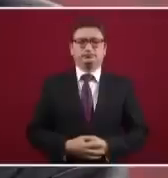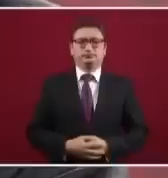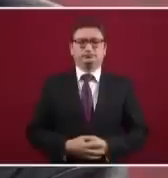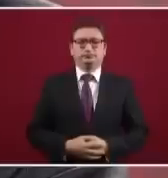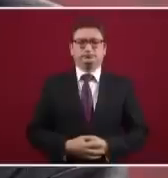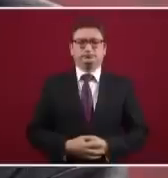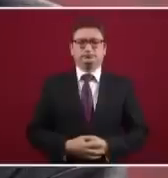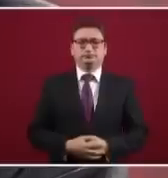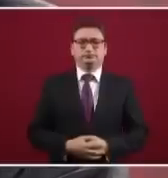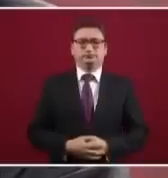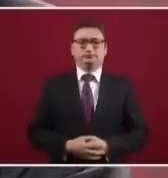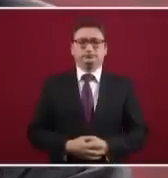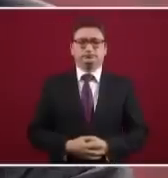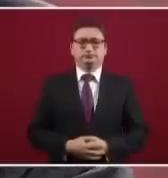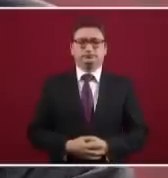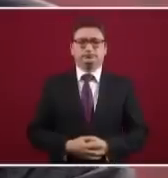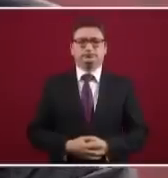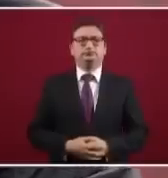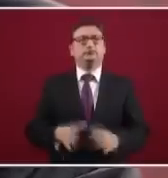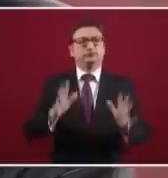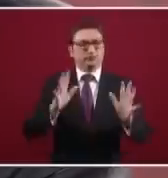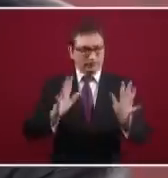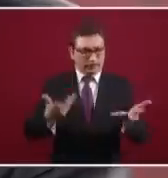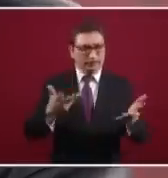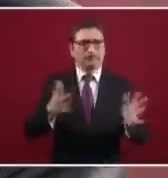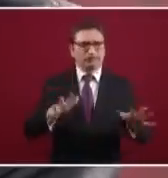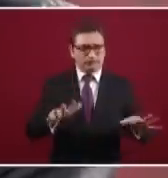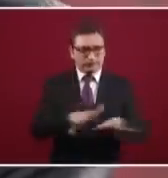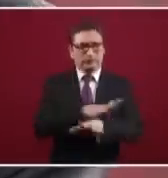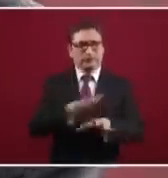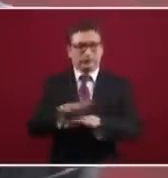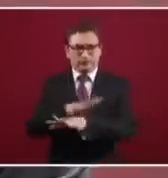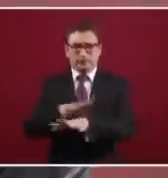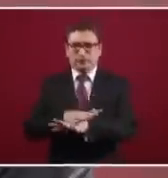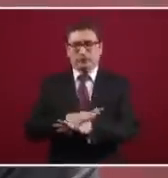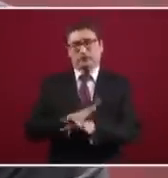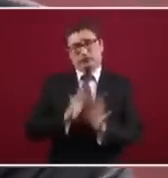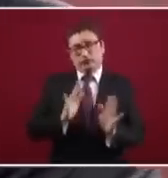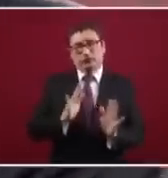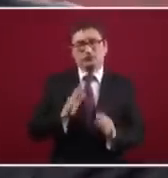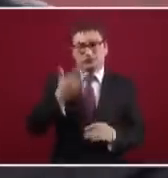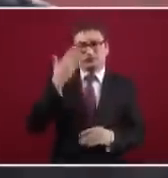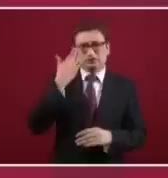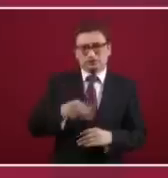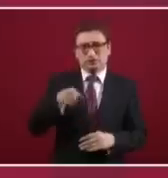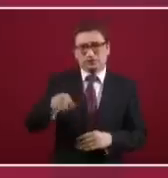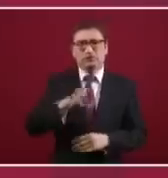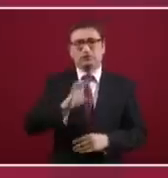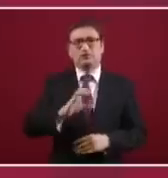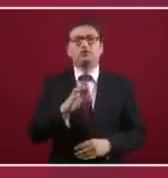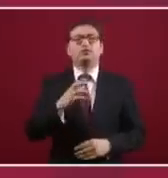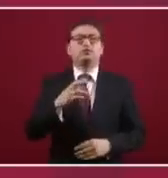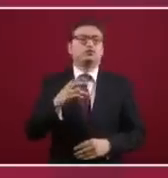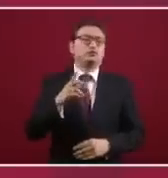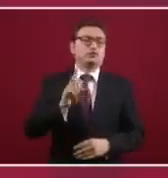Ya es tiempo de los cambios, y afortunadamente en este caso de la Comisión de Derechos Humanos